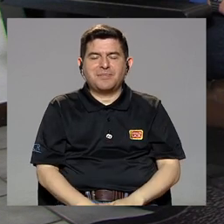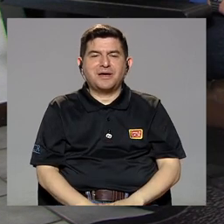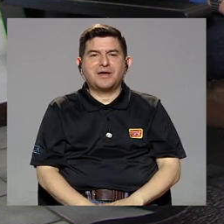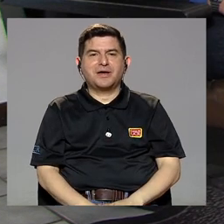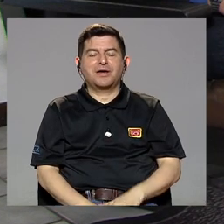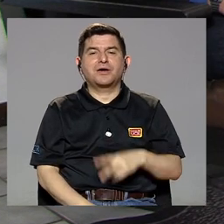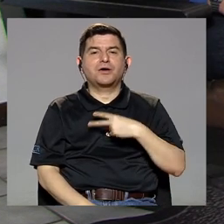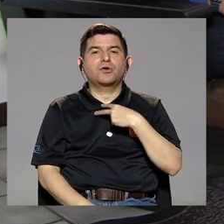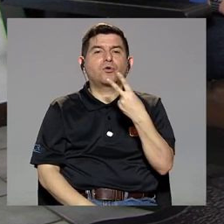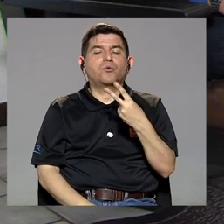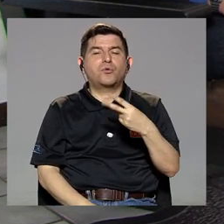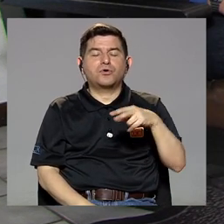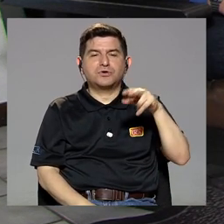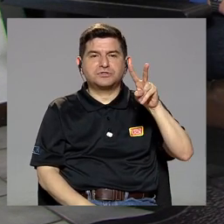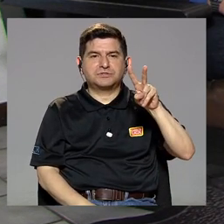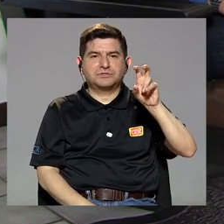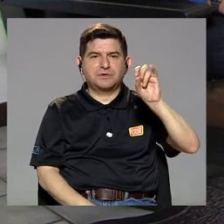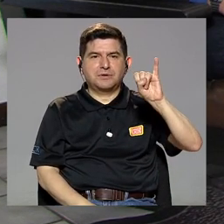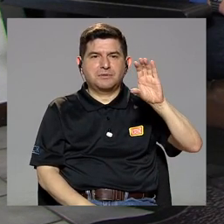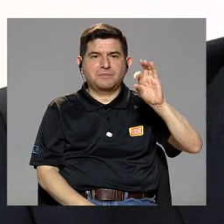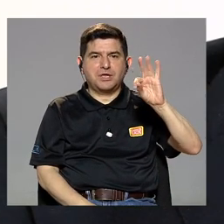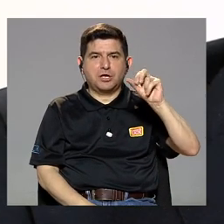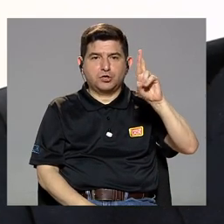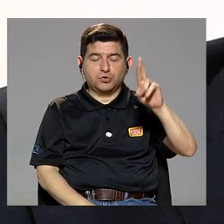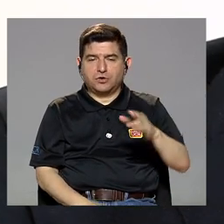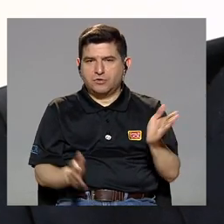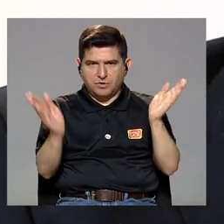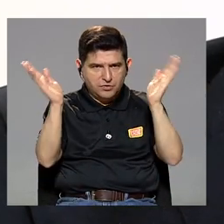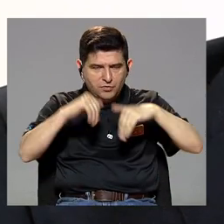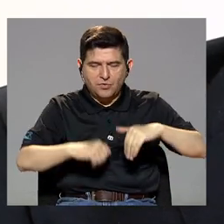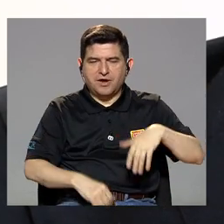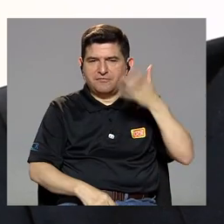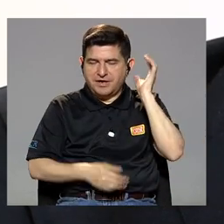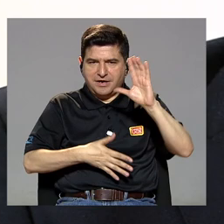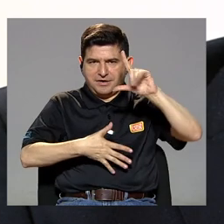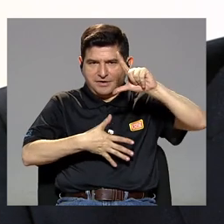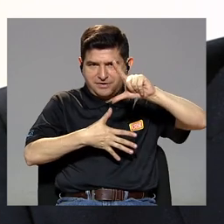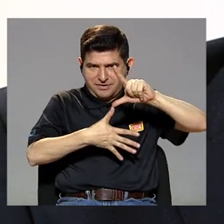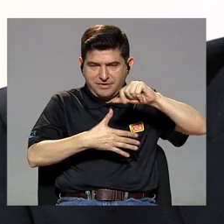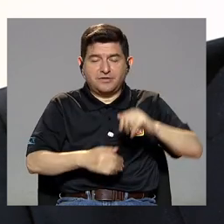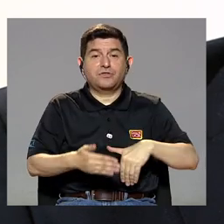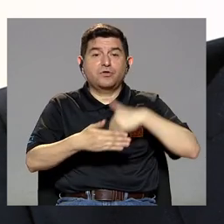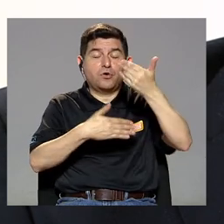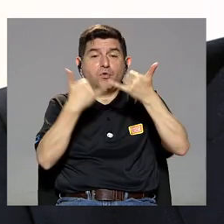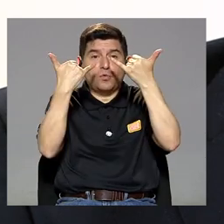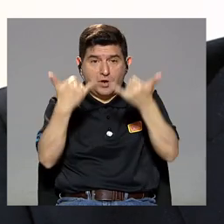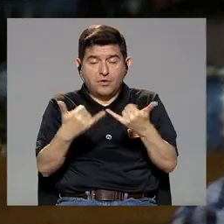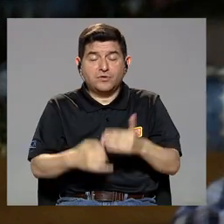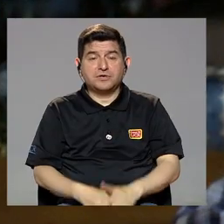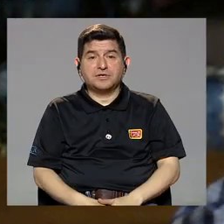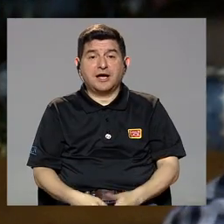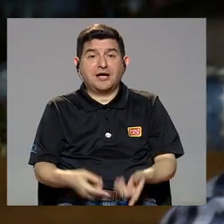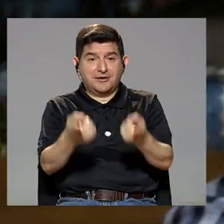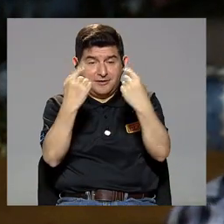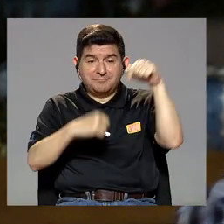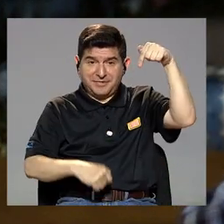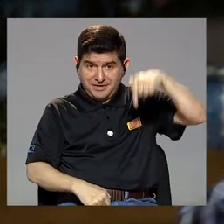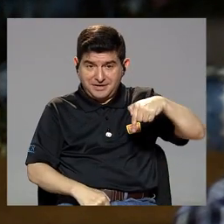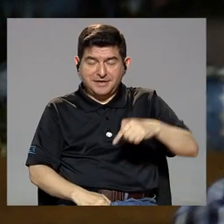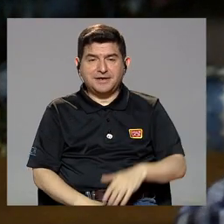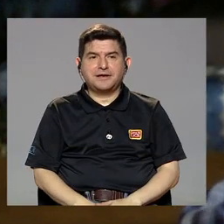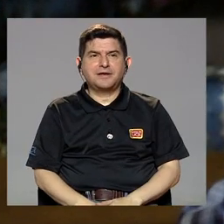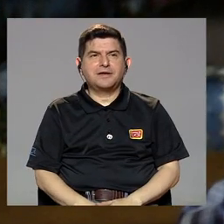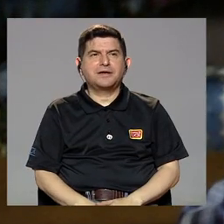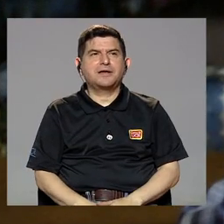en otra radio cuando todavía no existiera de américa latina después ya llegaron a la nuestra programa de